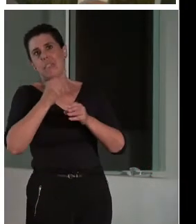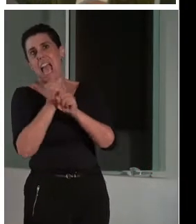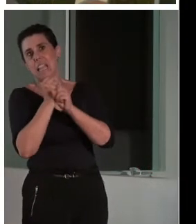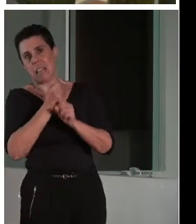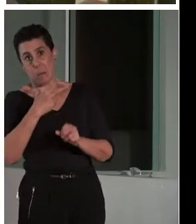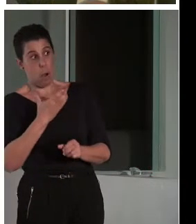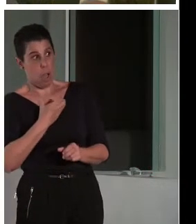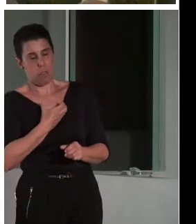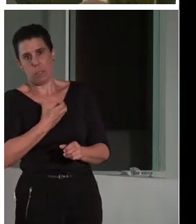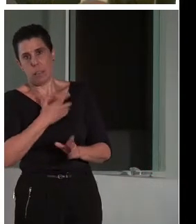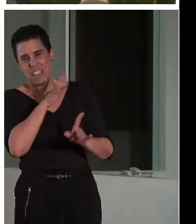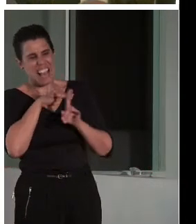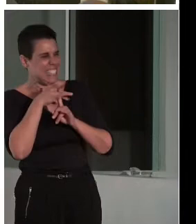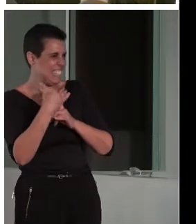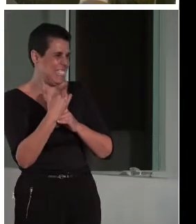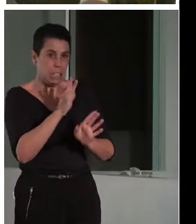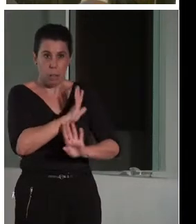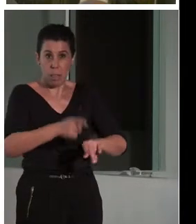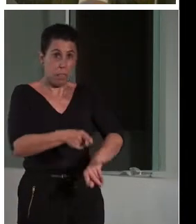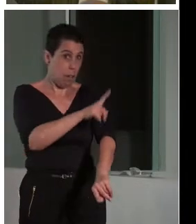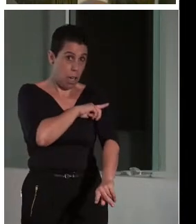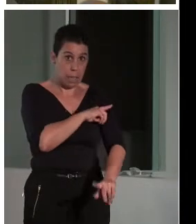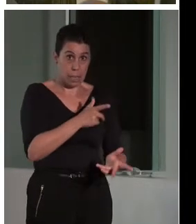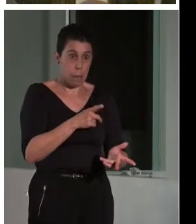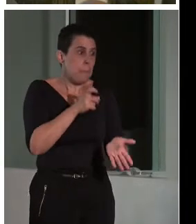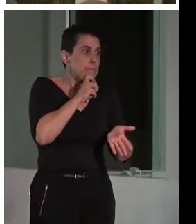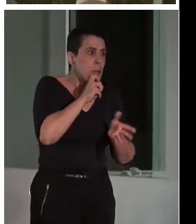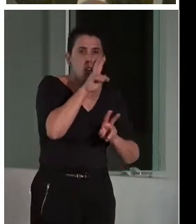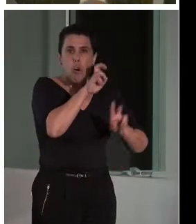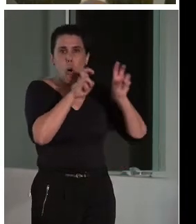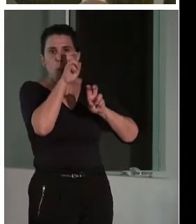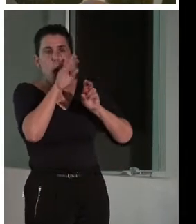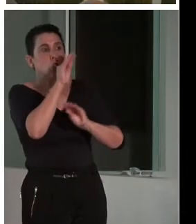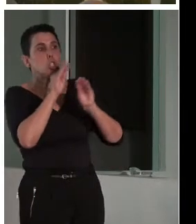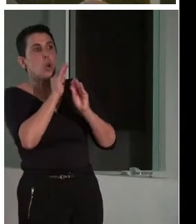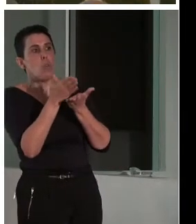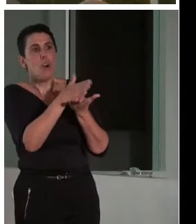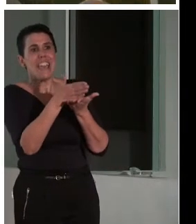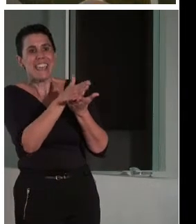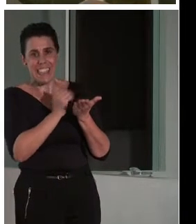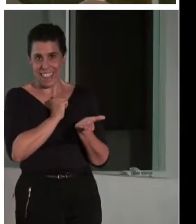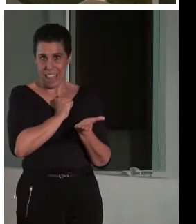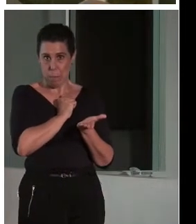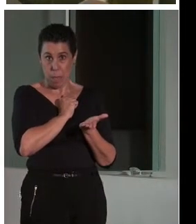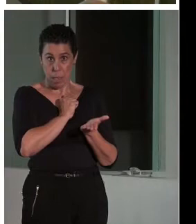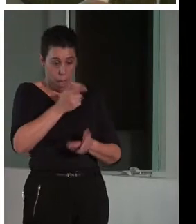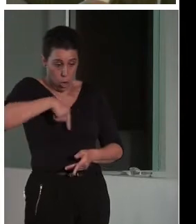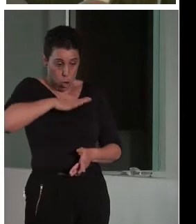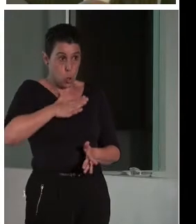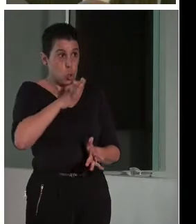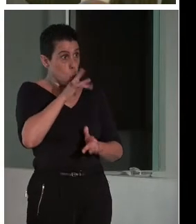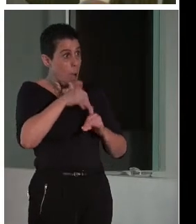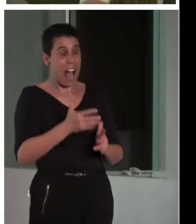extremas entonces tenemos que buscar como medidas intermedias para trabajar en todo esto nosotros estamos ahí perdonado